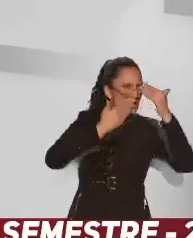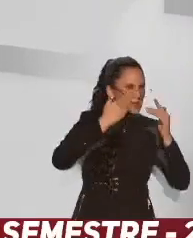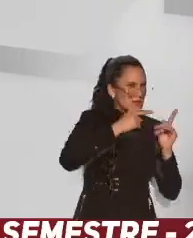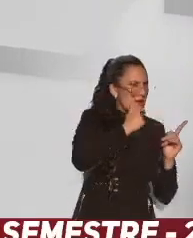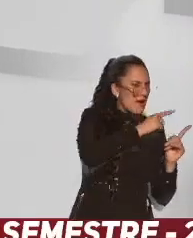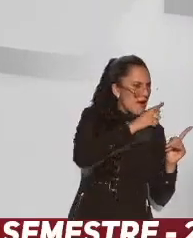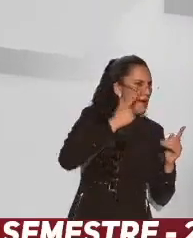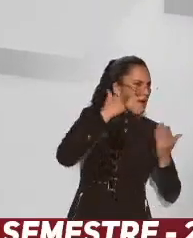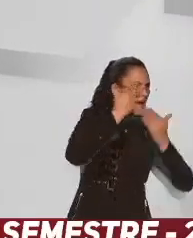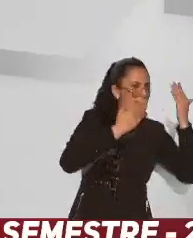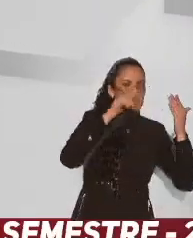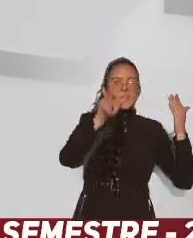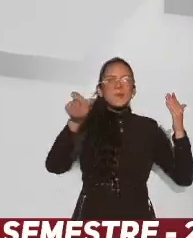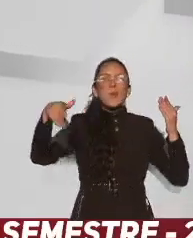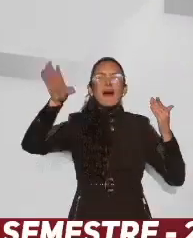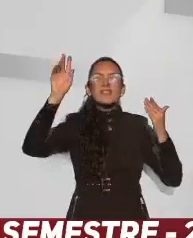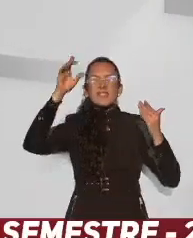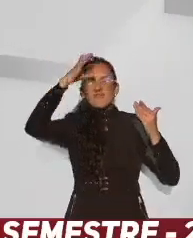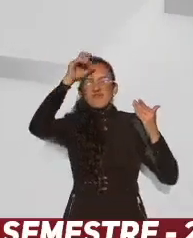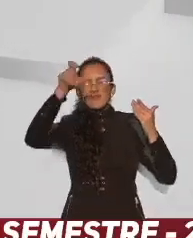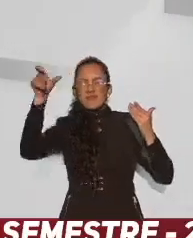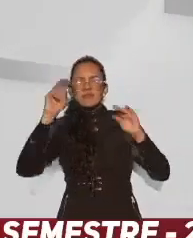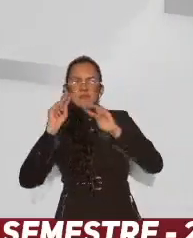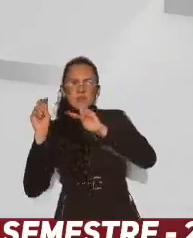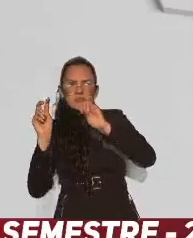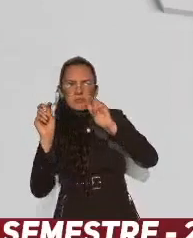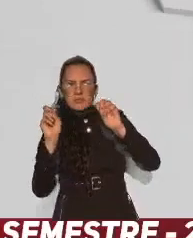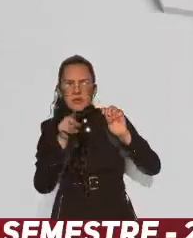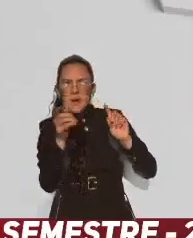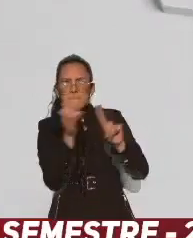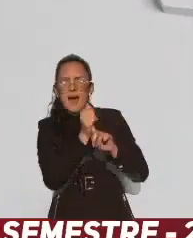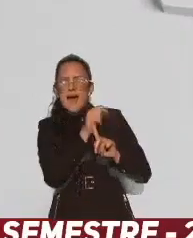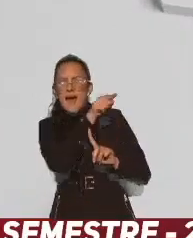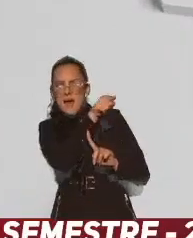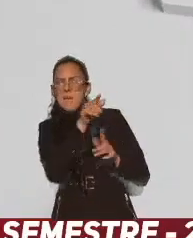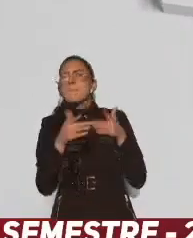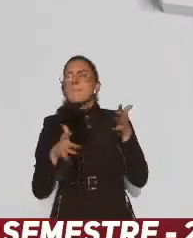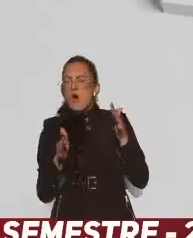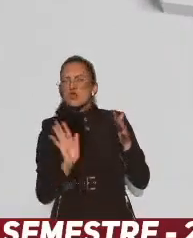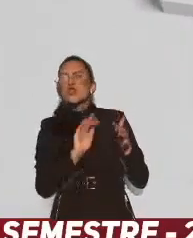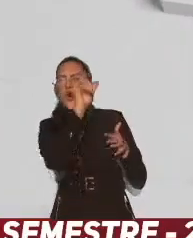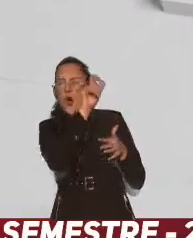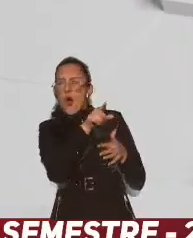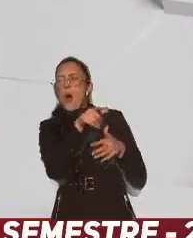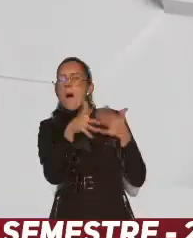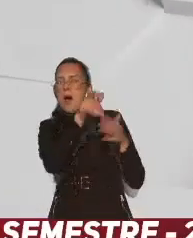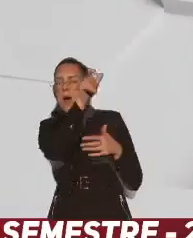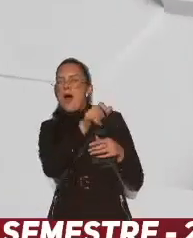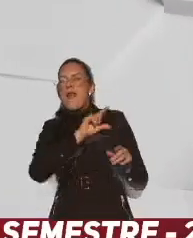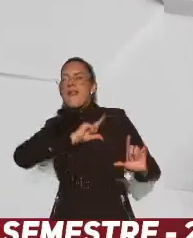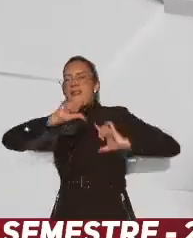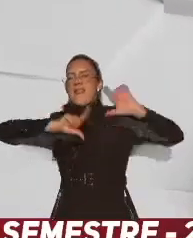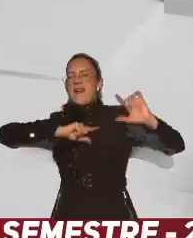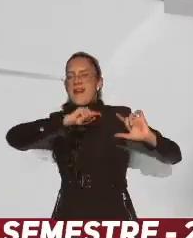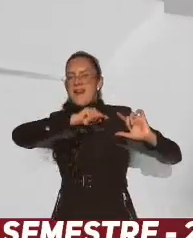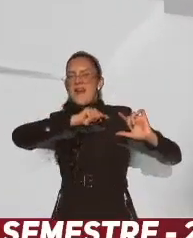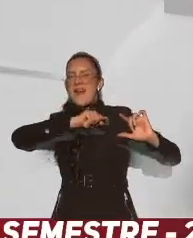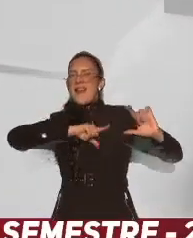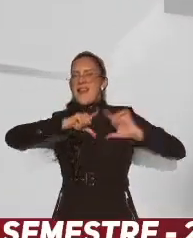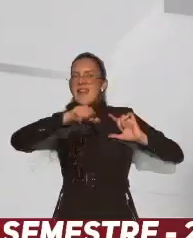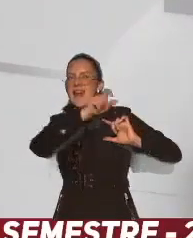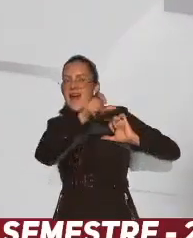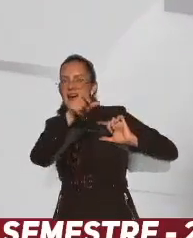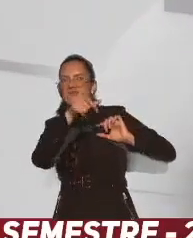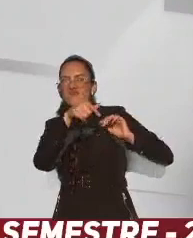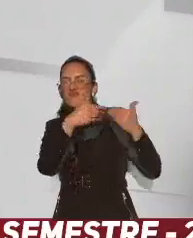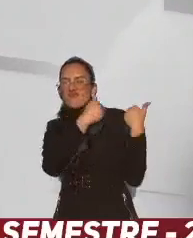que nos permite establecer los presuntos o las presuntas personas que se encuentran participando